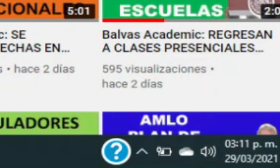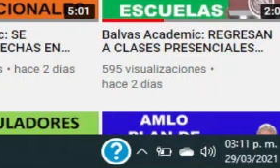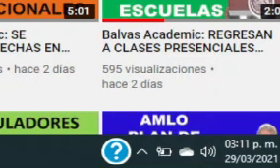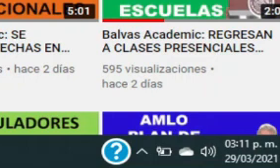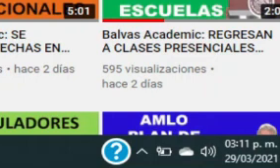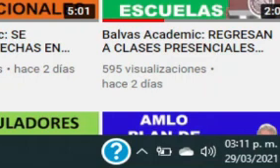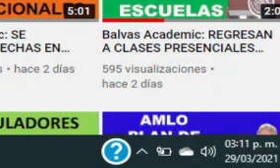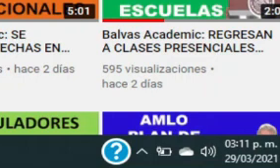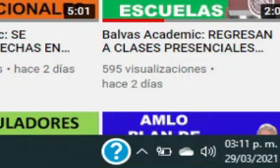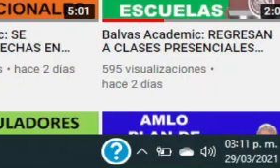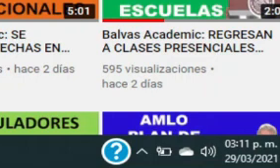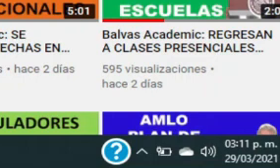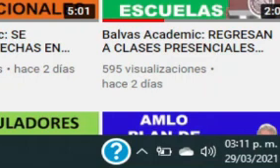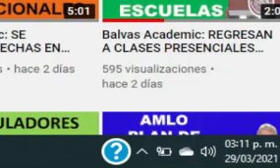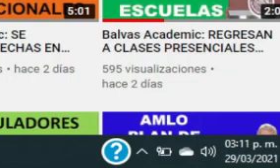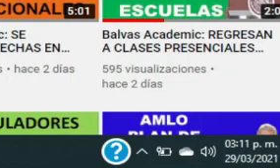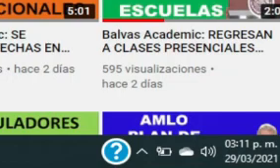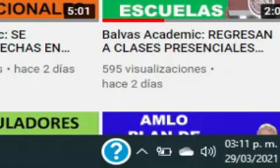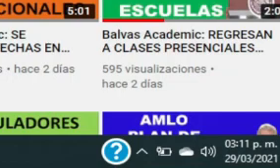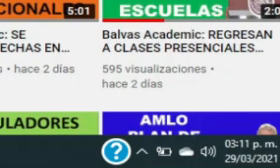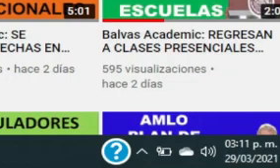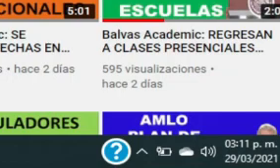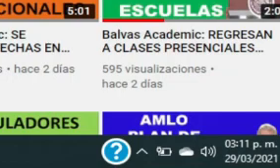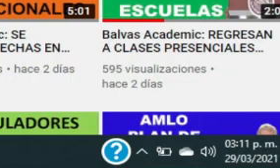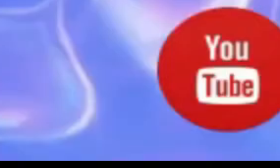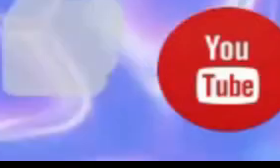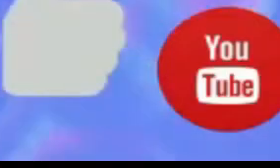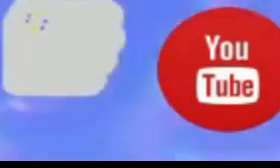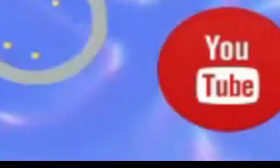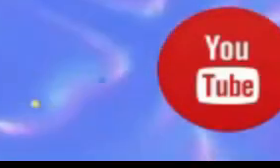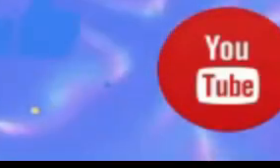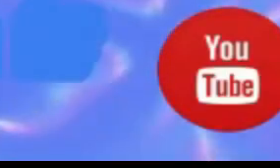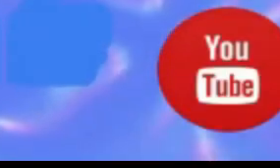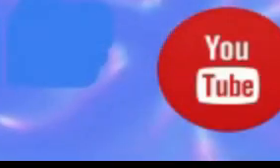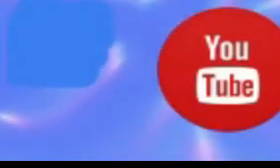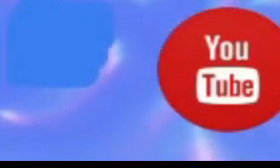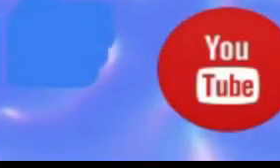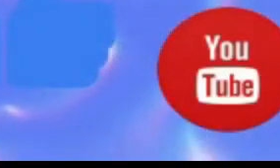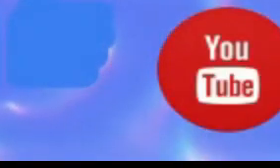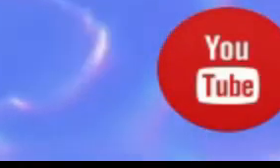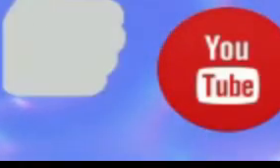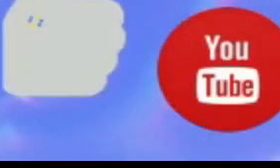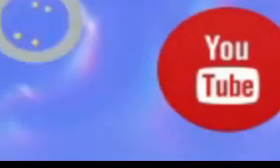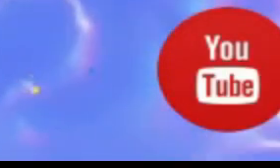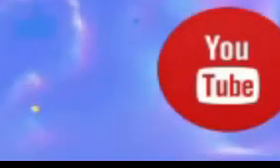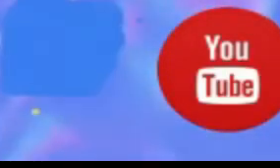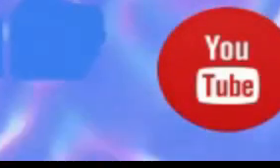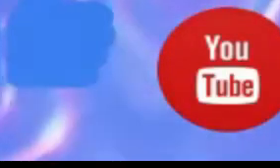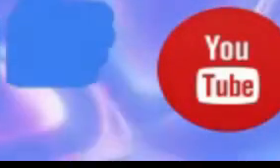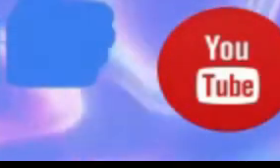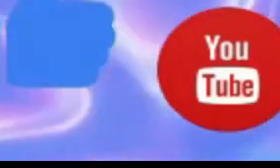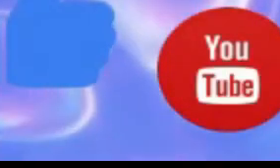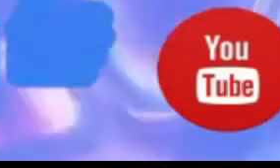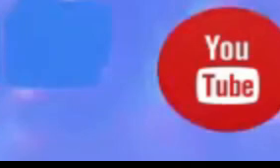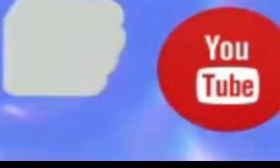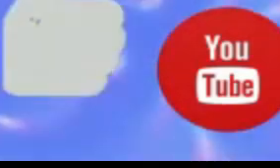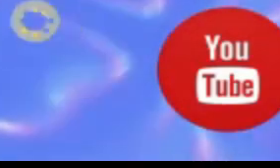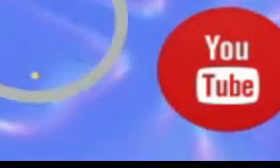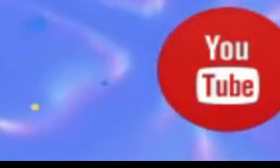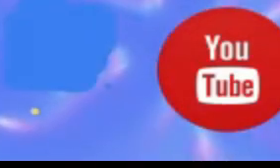compartiendo. Gracias.